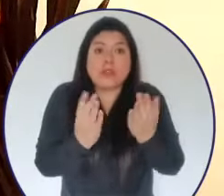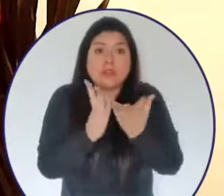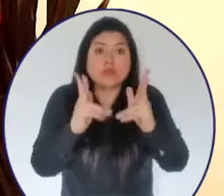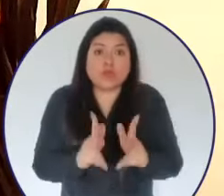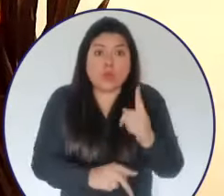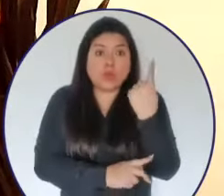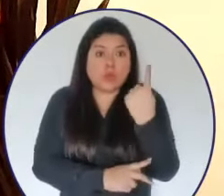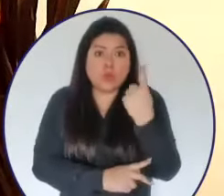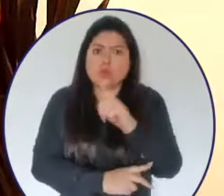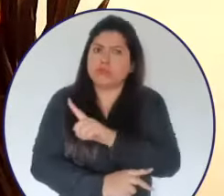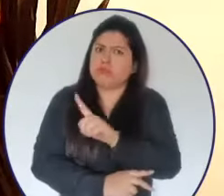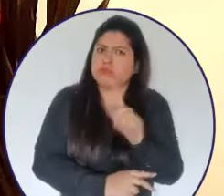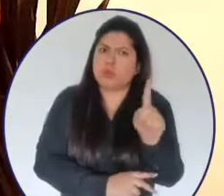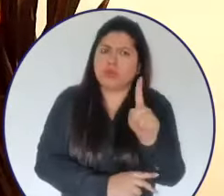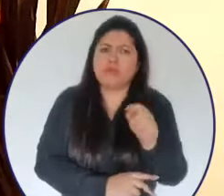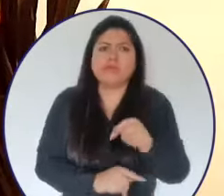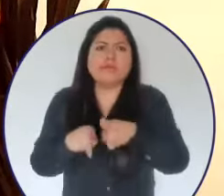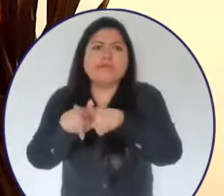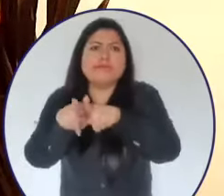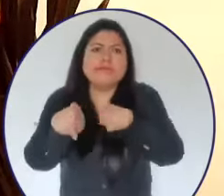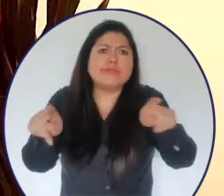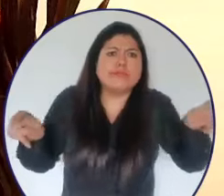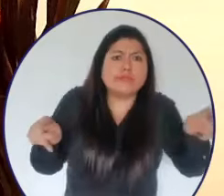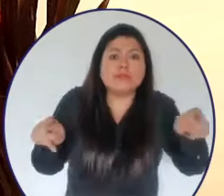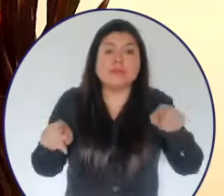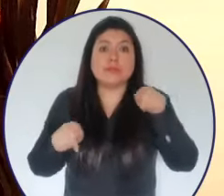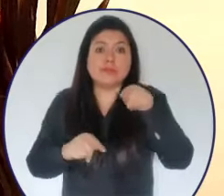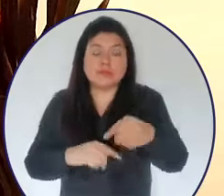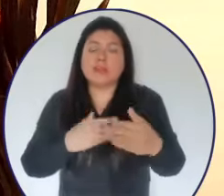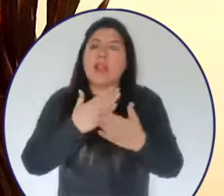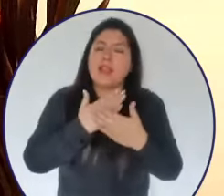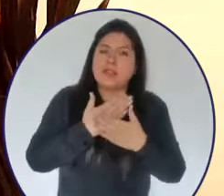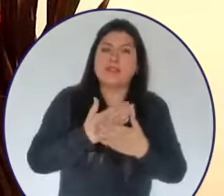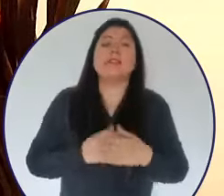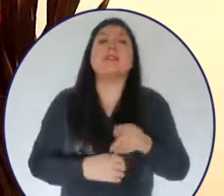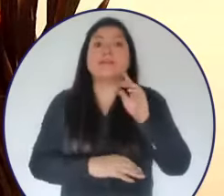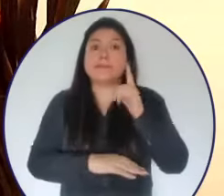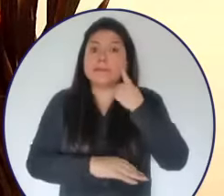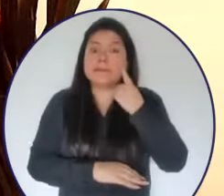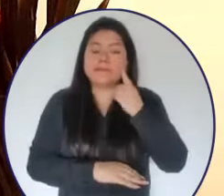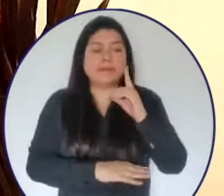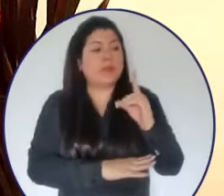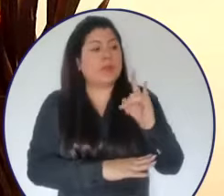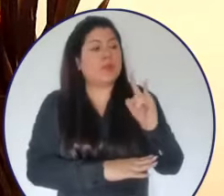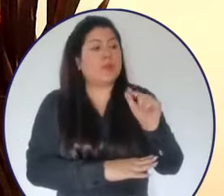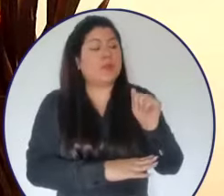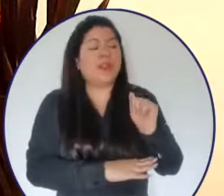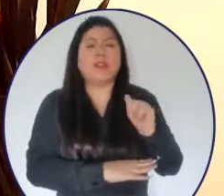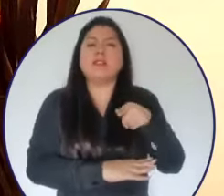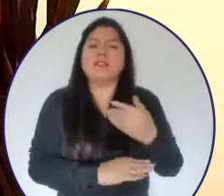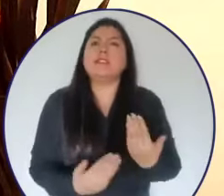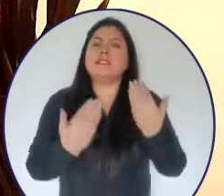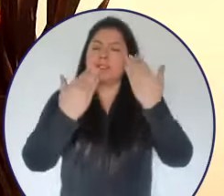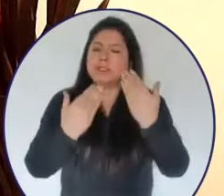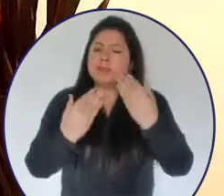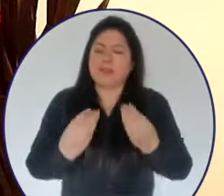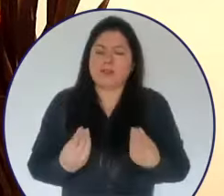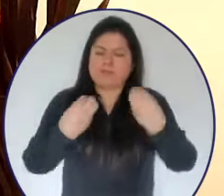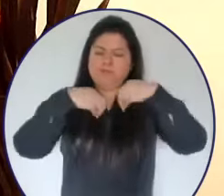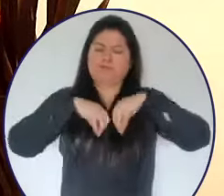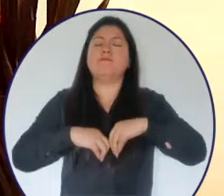de manera diferente. Por lo tanto, DUA es una propuesta pedagógica que permite al